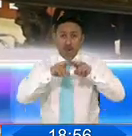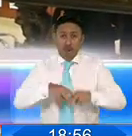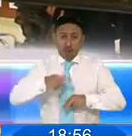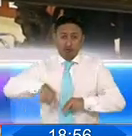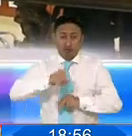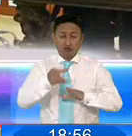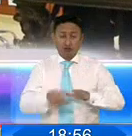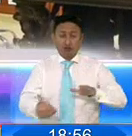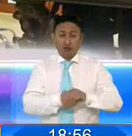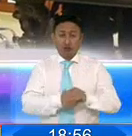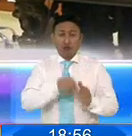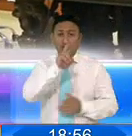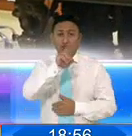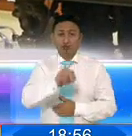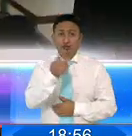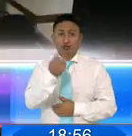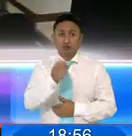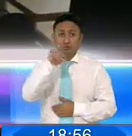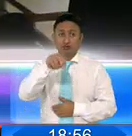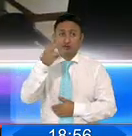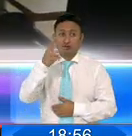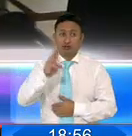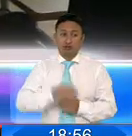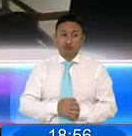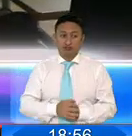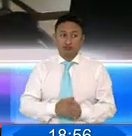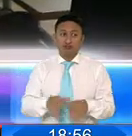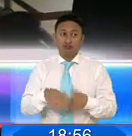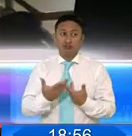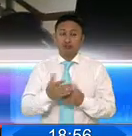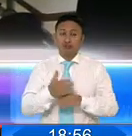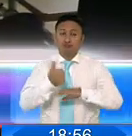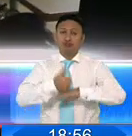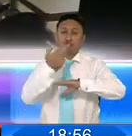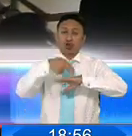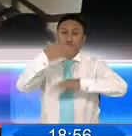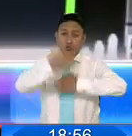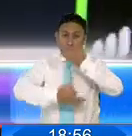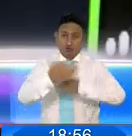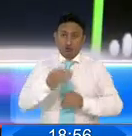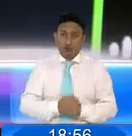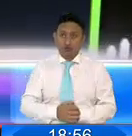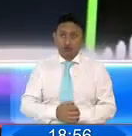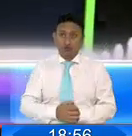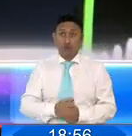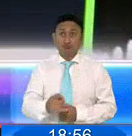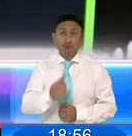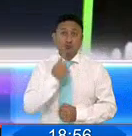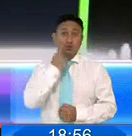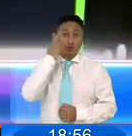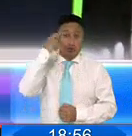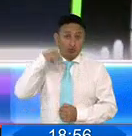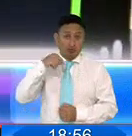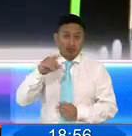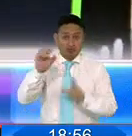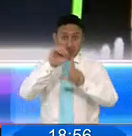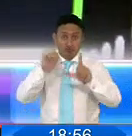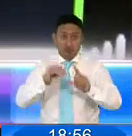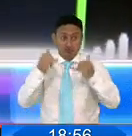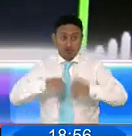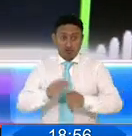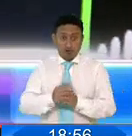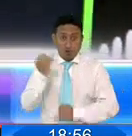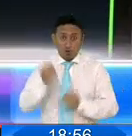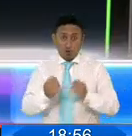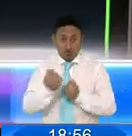sobornos 2012-2016, que se desarrolló en la Corte Nacional de Justicia. Rafael Correa, vía telemática, tomó la palabra por